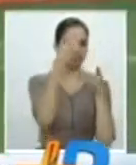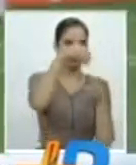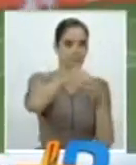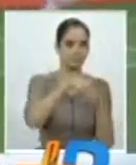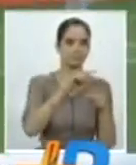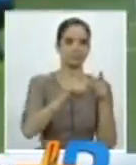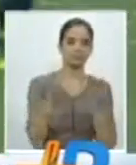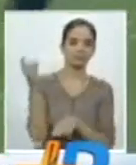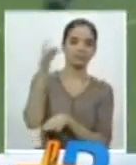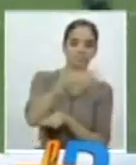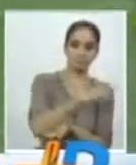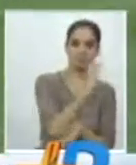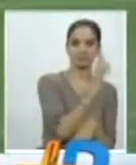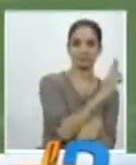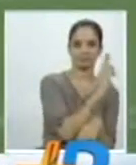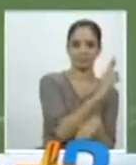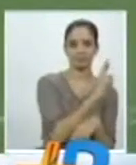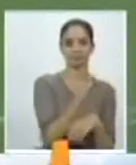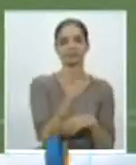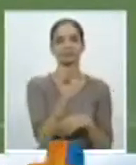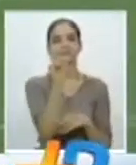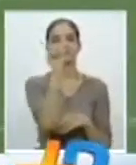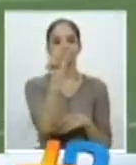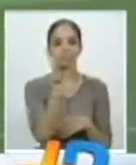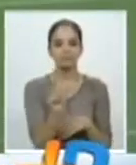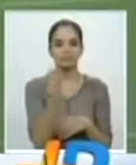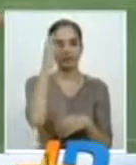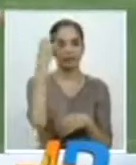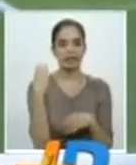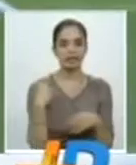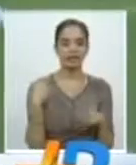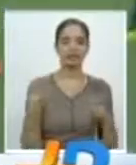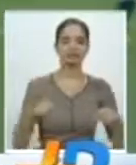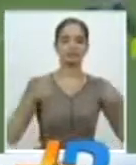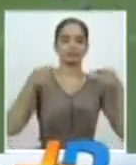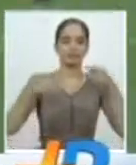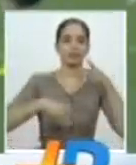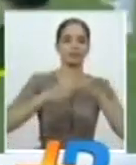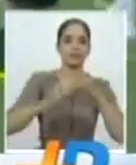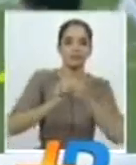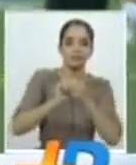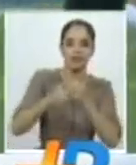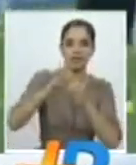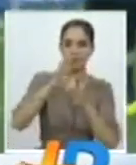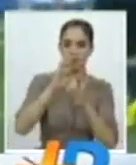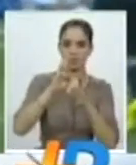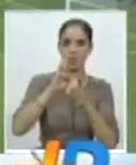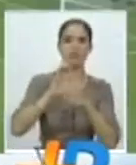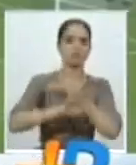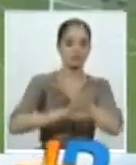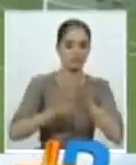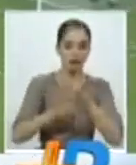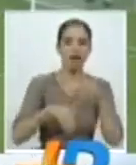venciendo a Uruguay y empatando con Inglaterra para clasificarse anticipadamente a los octavos, y ahora acabando